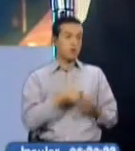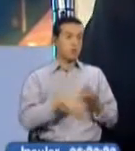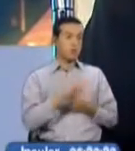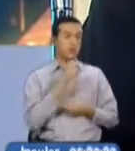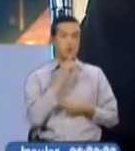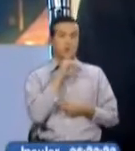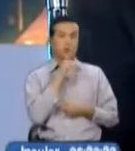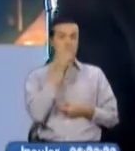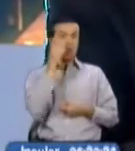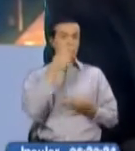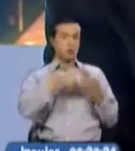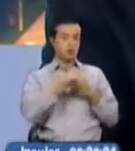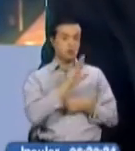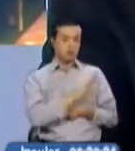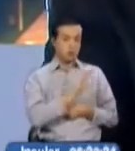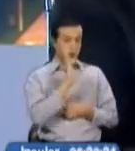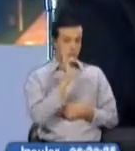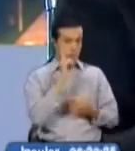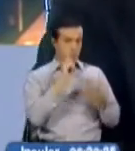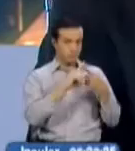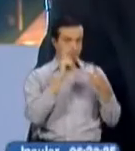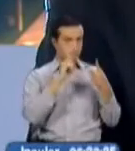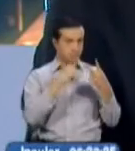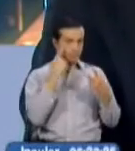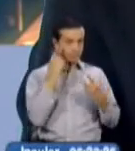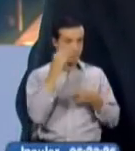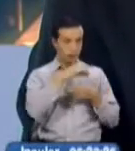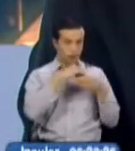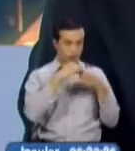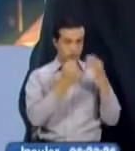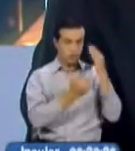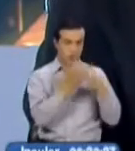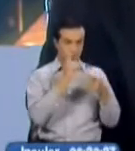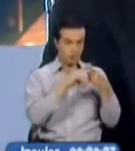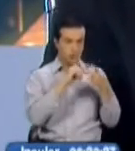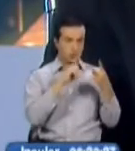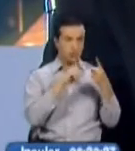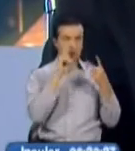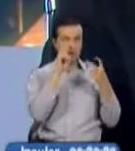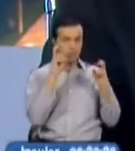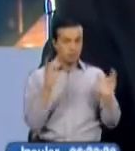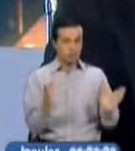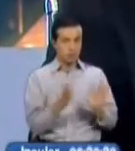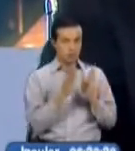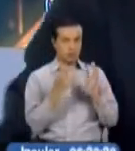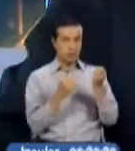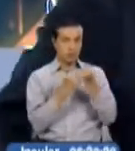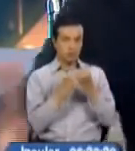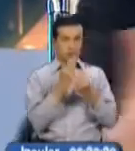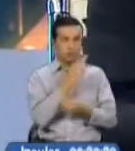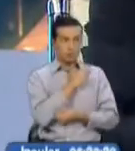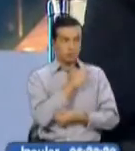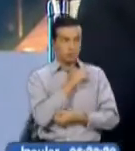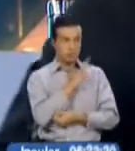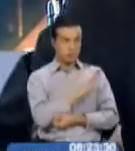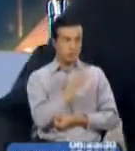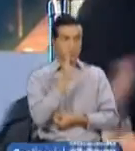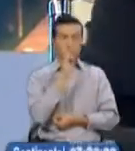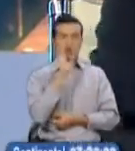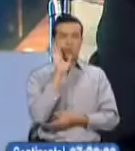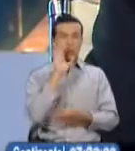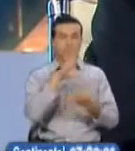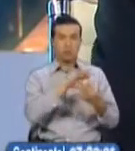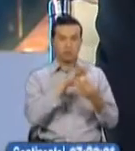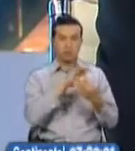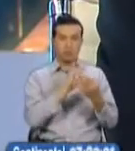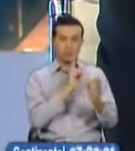persona que va a emprender como entonces crear el fondo y dos qué tipo de incentivo para que las universidades y la academia también